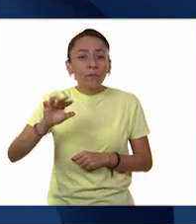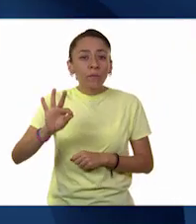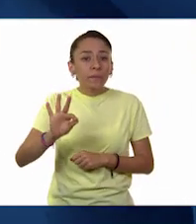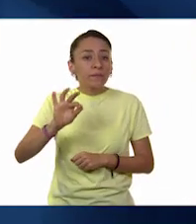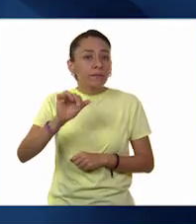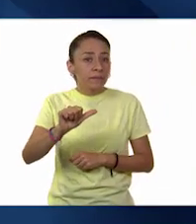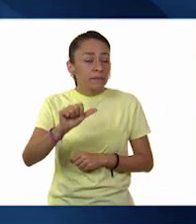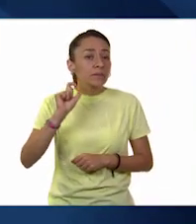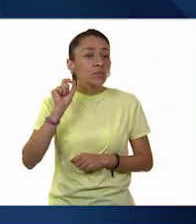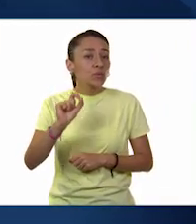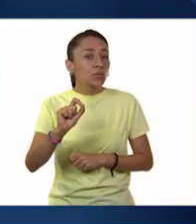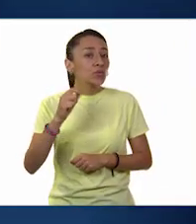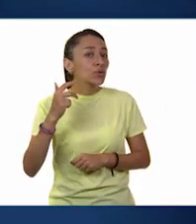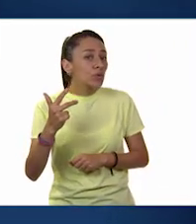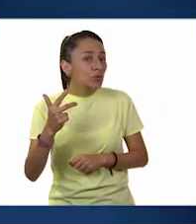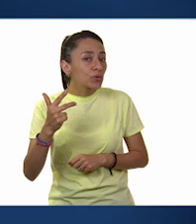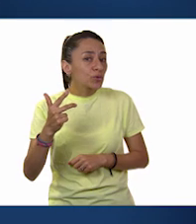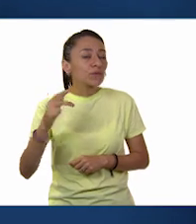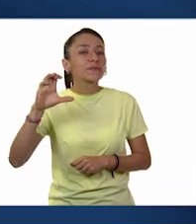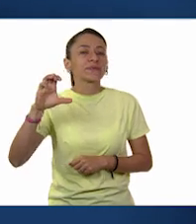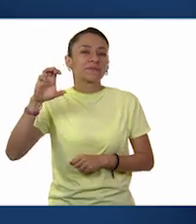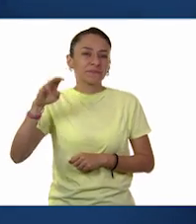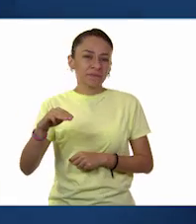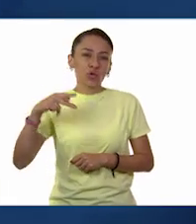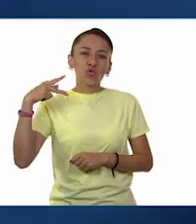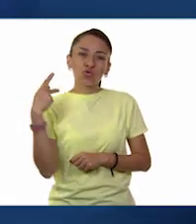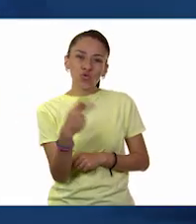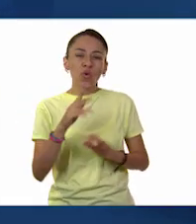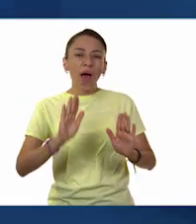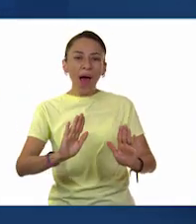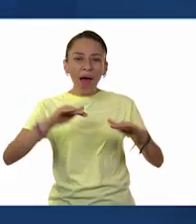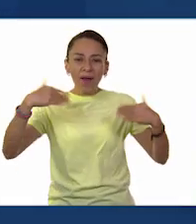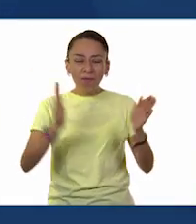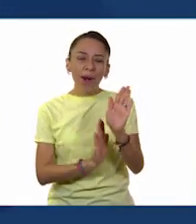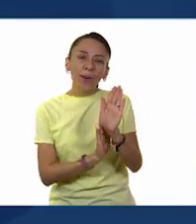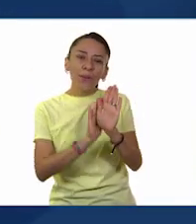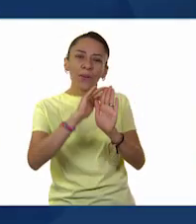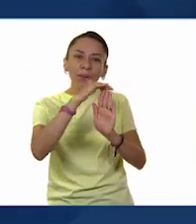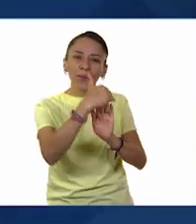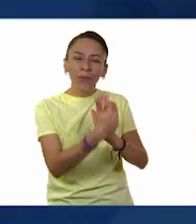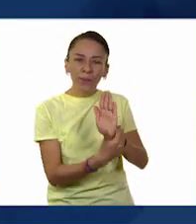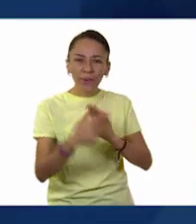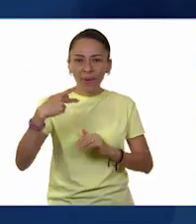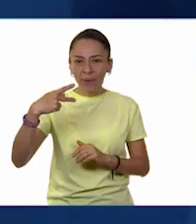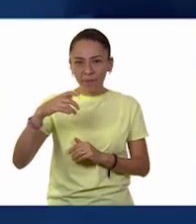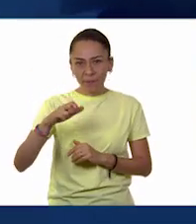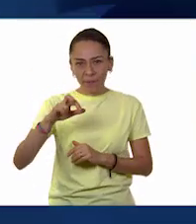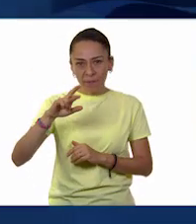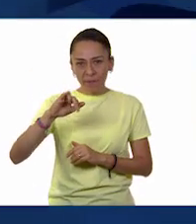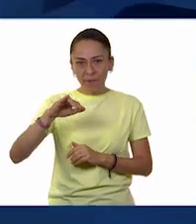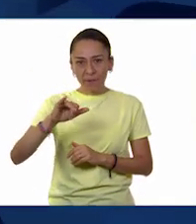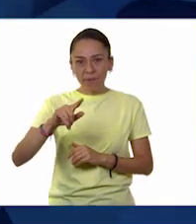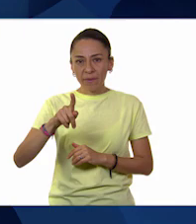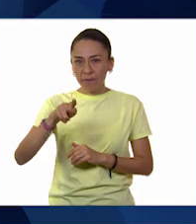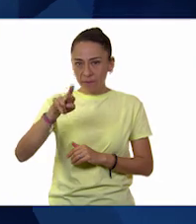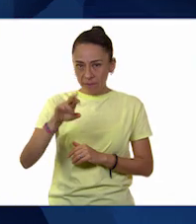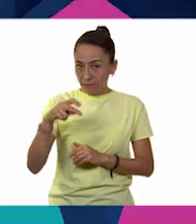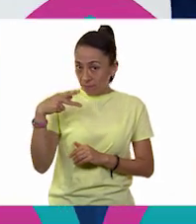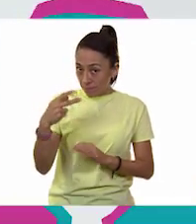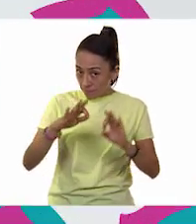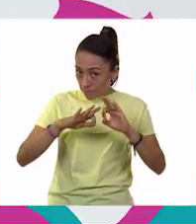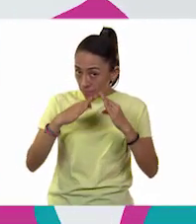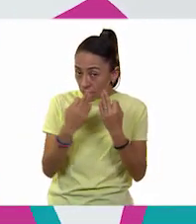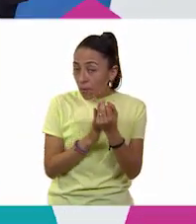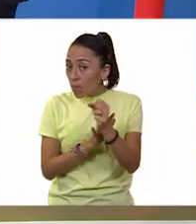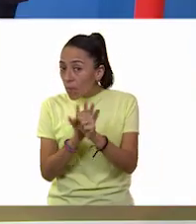46.8 centímetros de perímetro en la figura 2. Y entonces